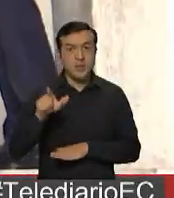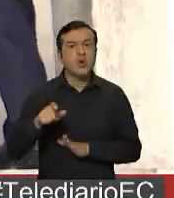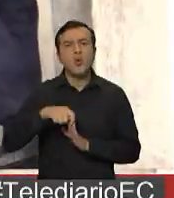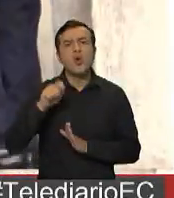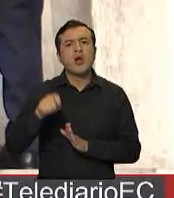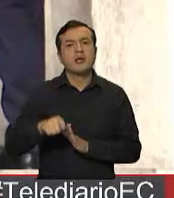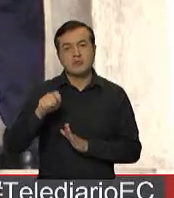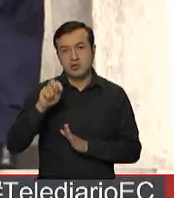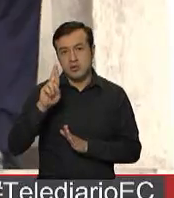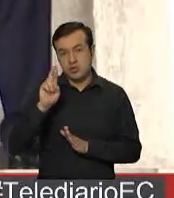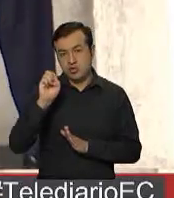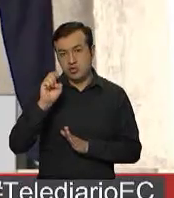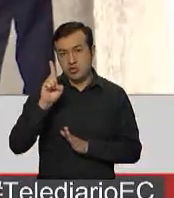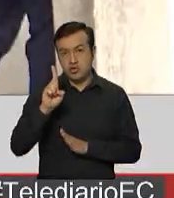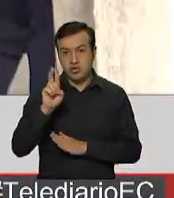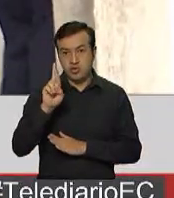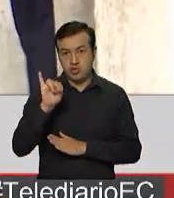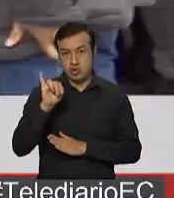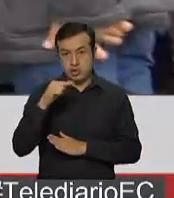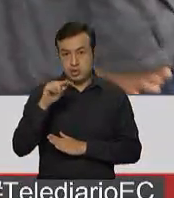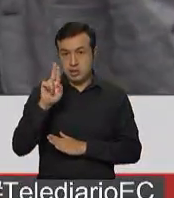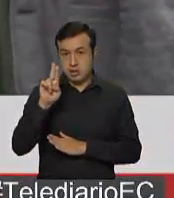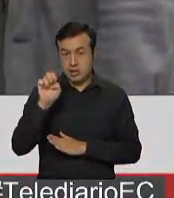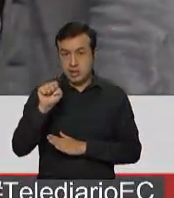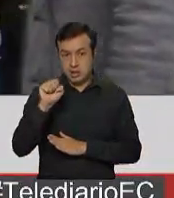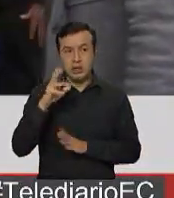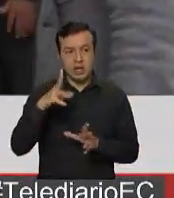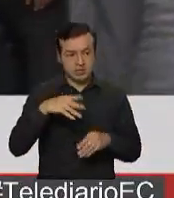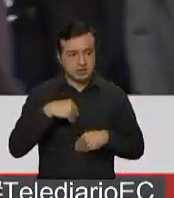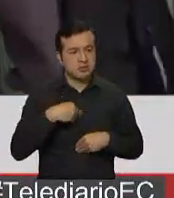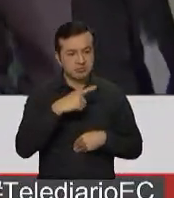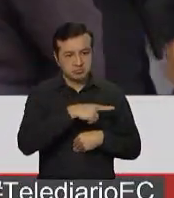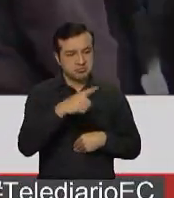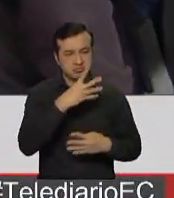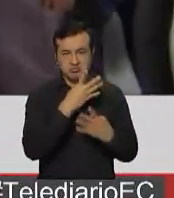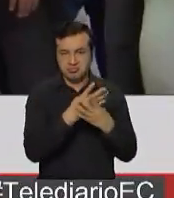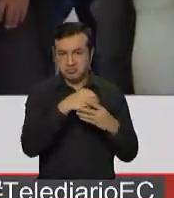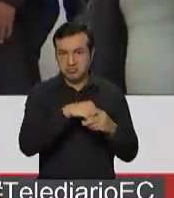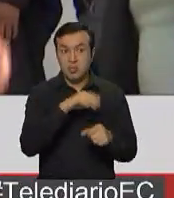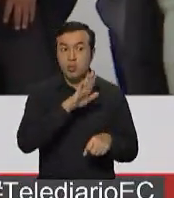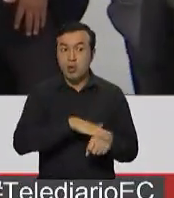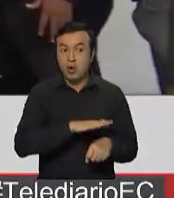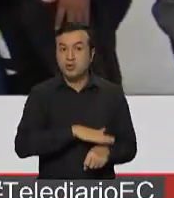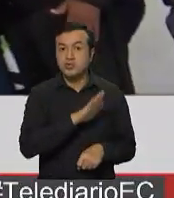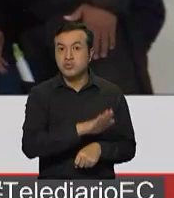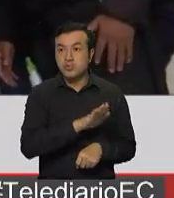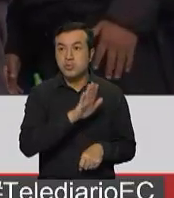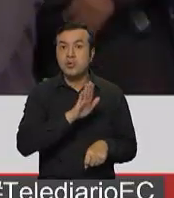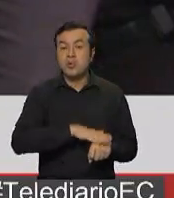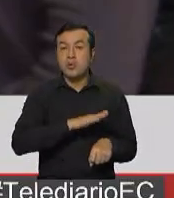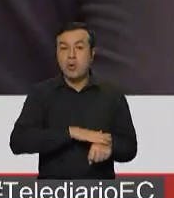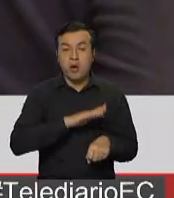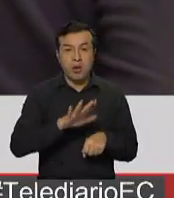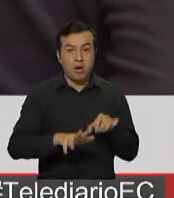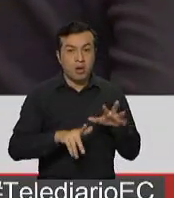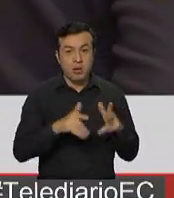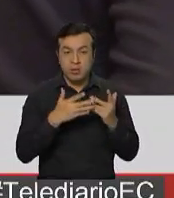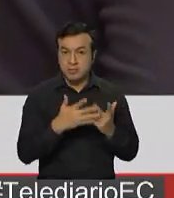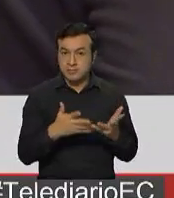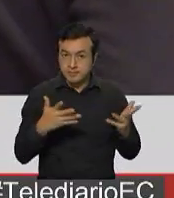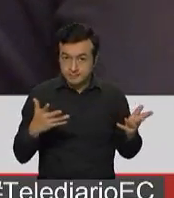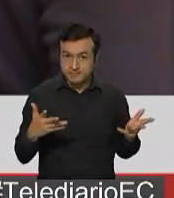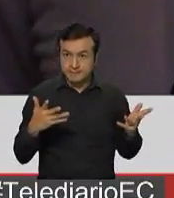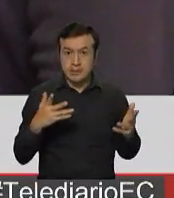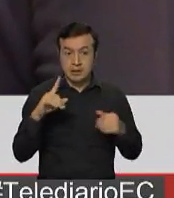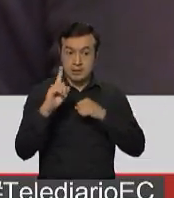quien acogió el pedido de la fiscal general Diana Salazar al señalar que Mendoza es presunto responsable del delito de delincuencia organizada,